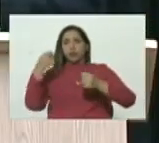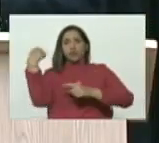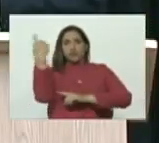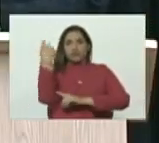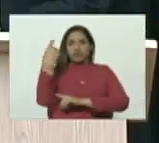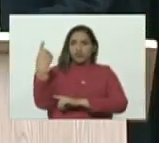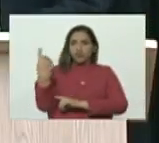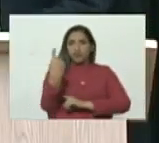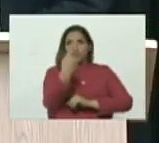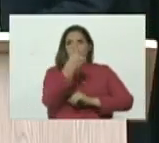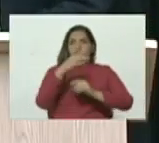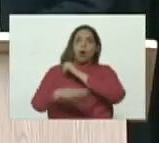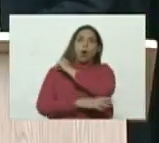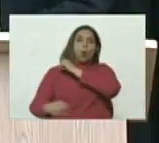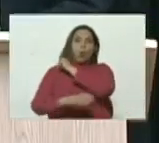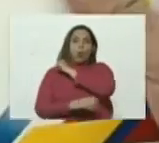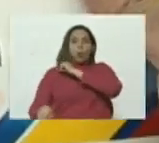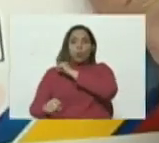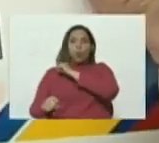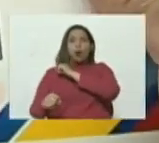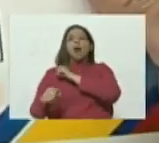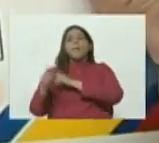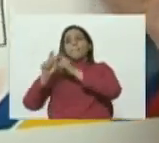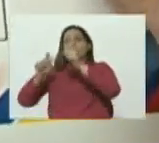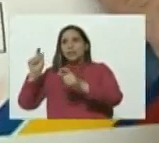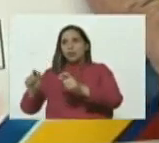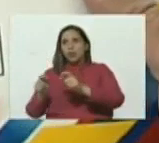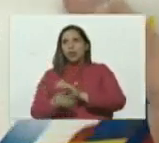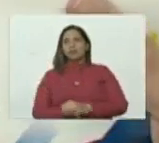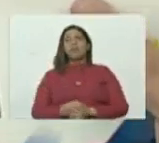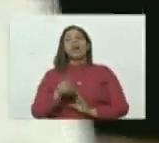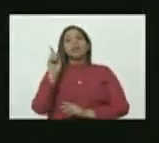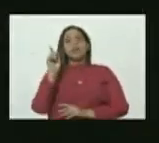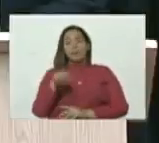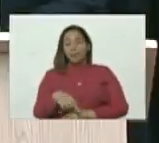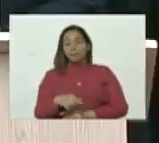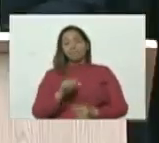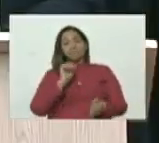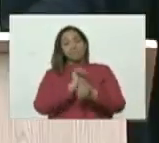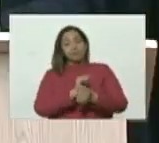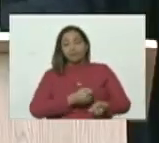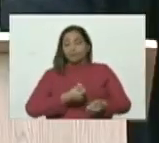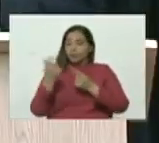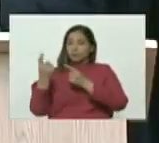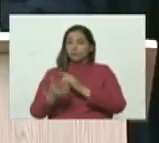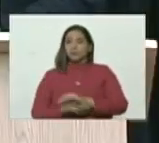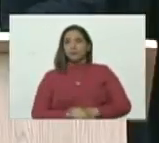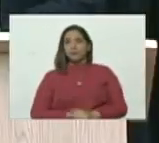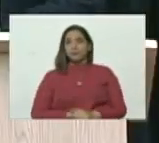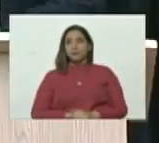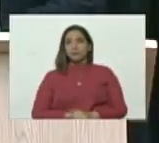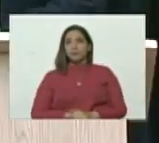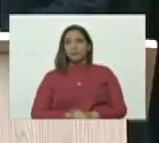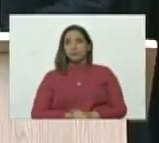fuga de Raúl Baduel junto con Kenia Nairobes Vargas Sánchez, lamentablemente capturadas.